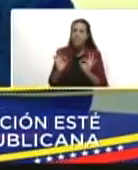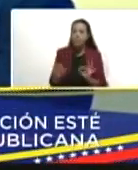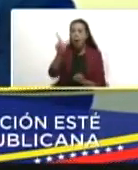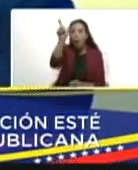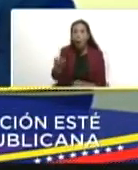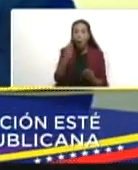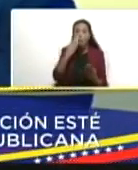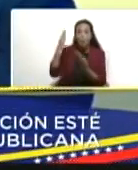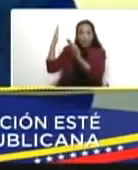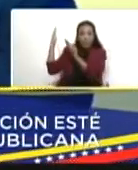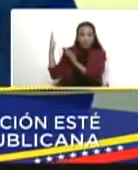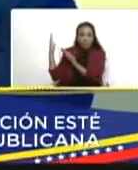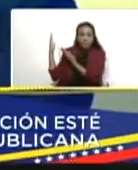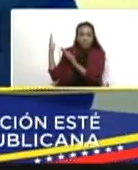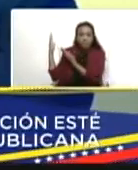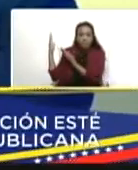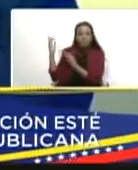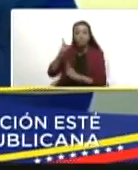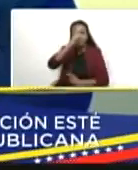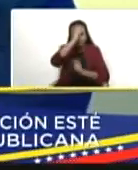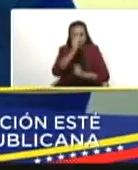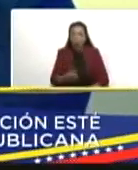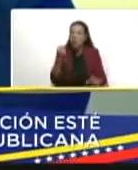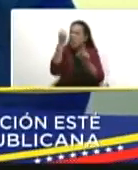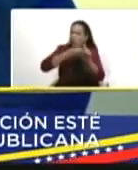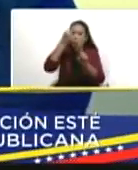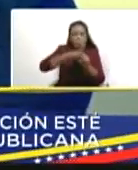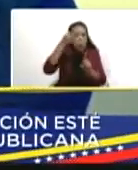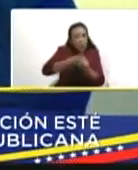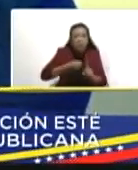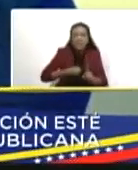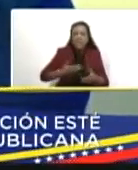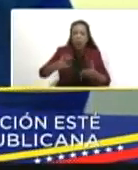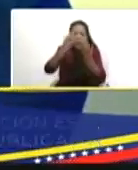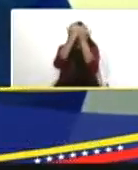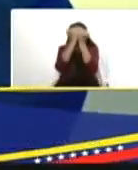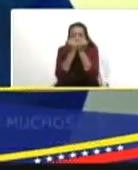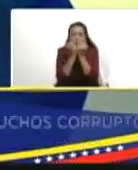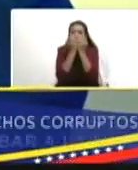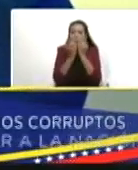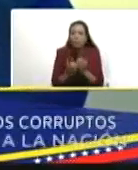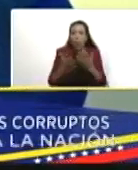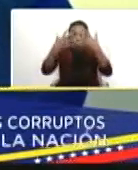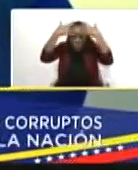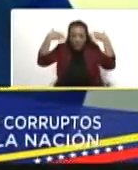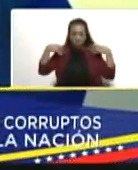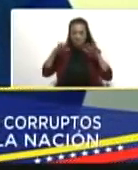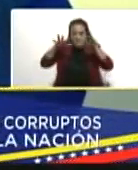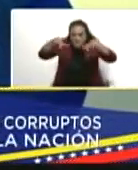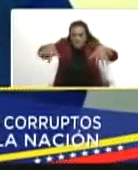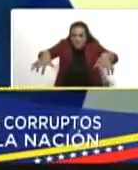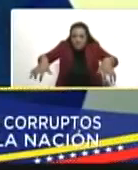fiscal general de la república en esta lucha tremenda contra la liendra de Mil